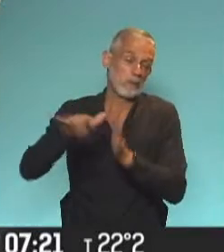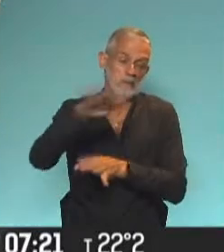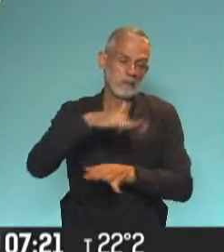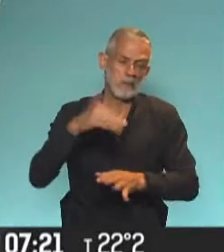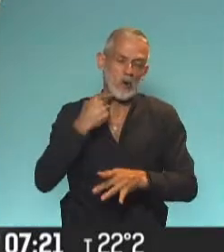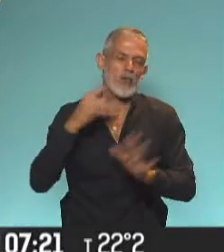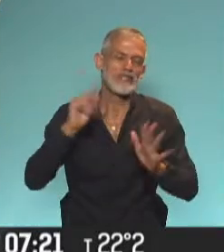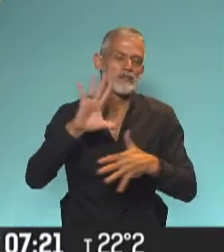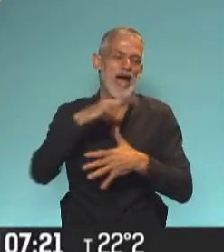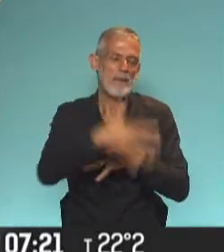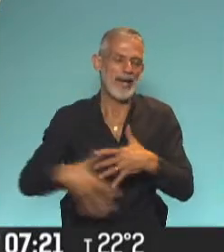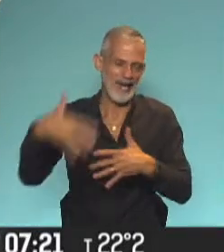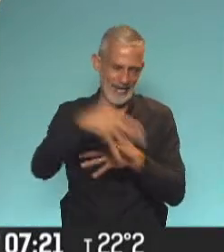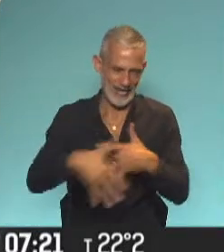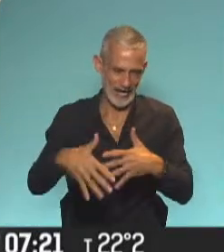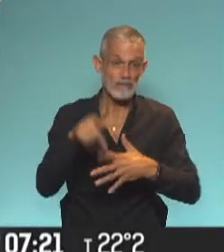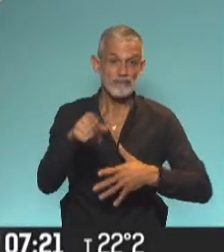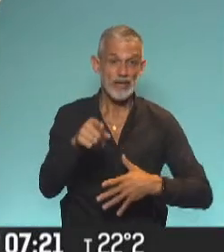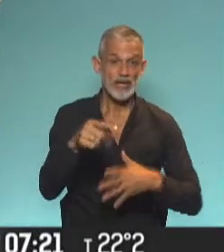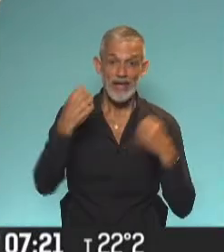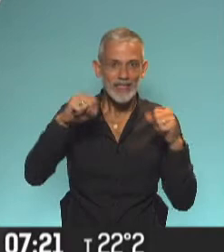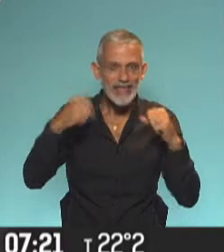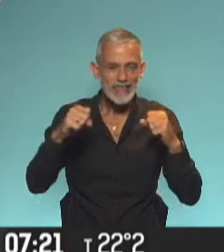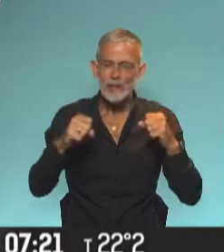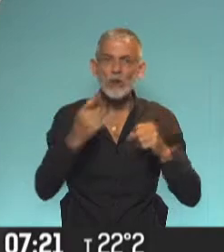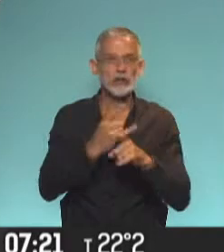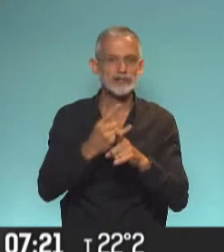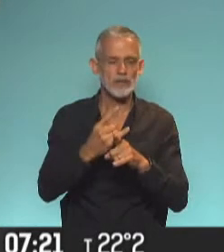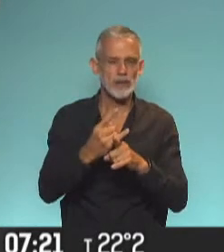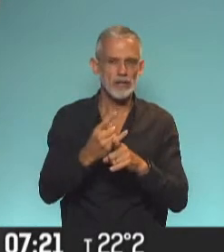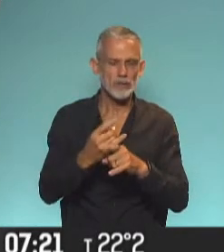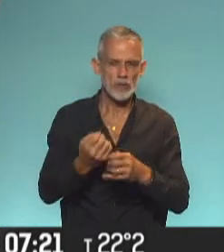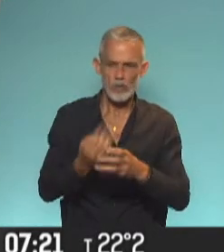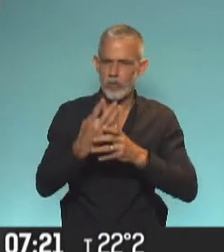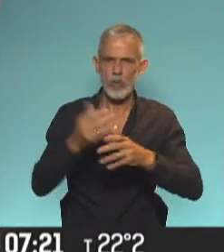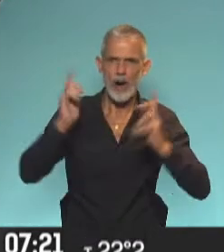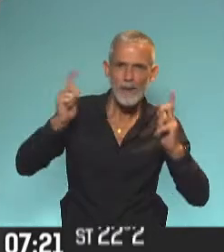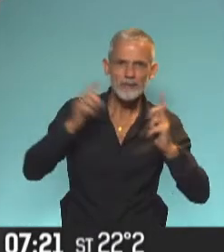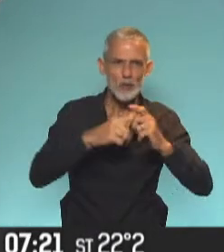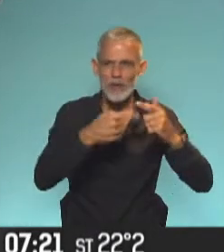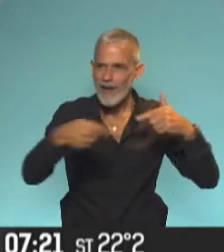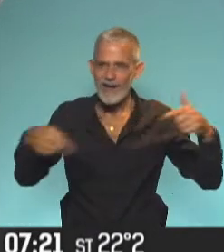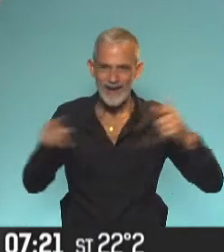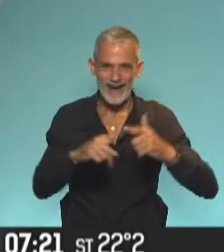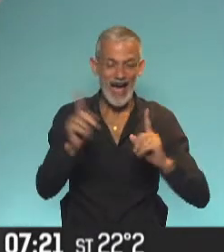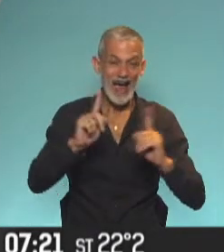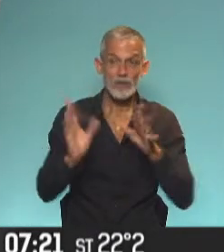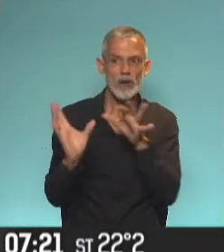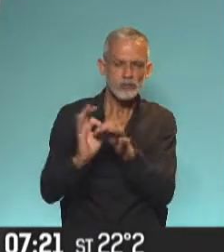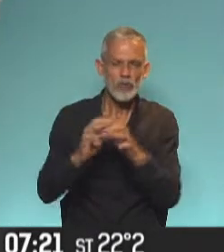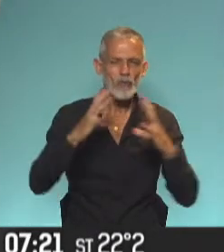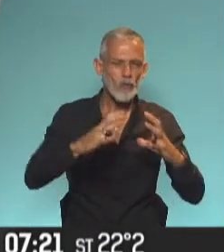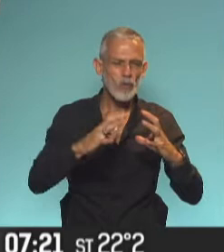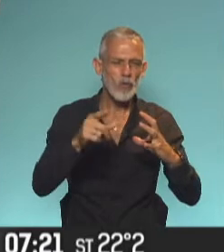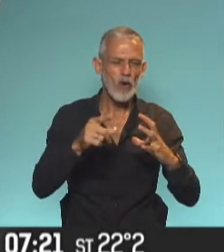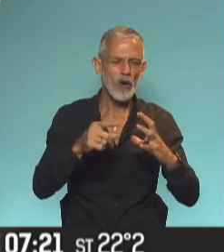indefinido de América. En la tira, el deporte funciona siempre como disparador para aventuras de todo tipo, algunas vinculadas al fútbol